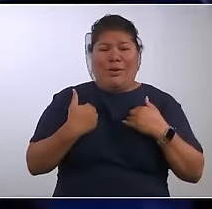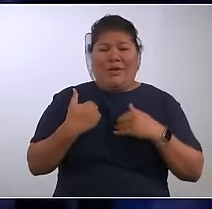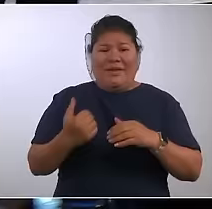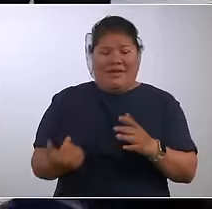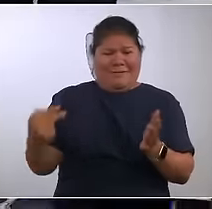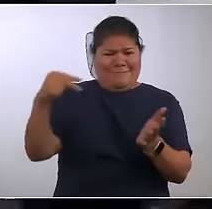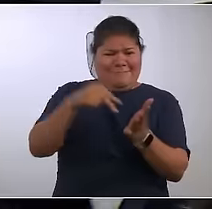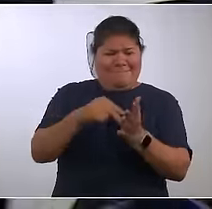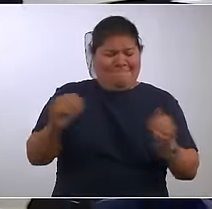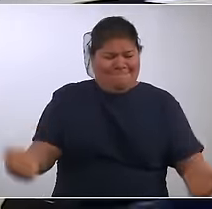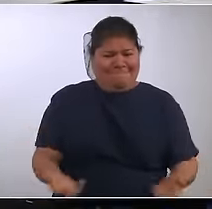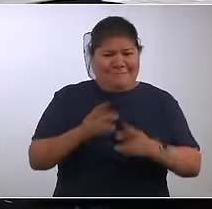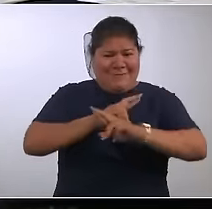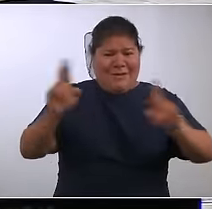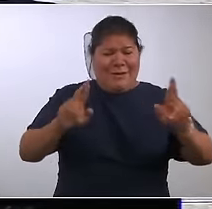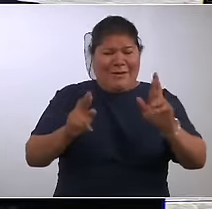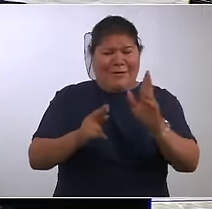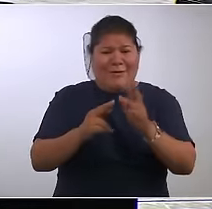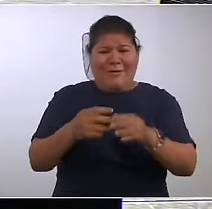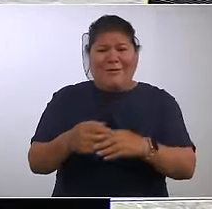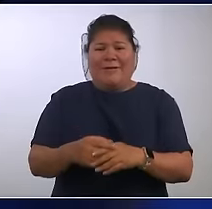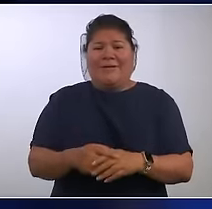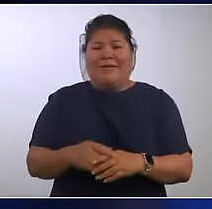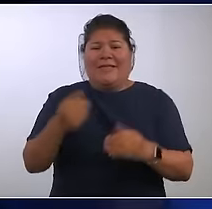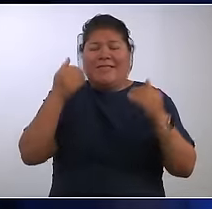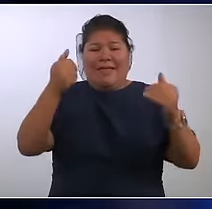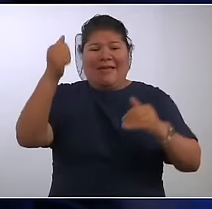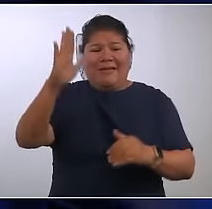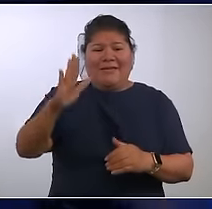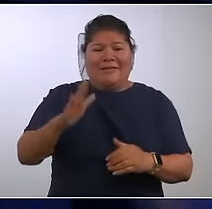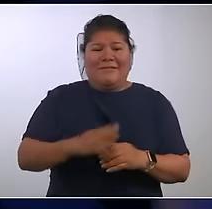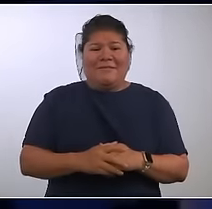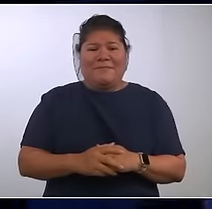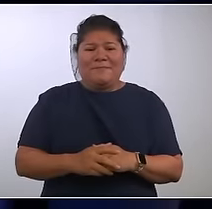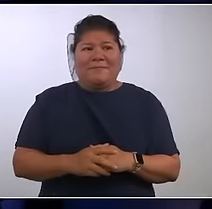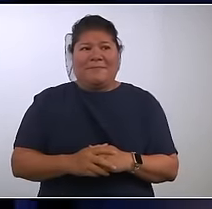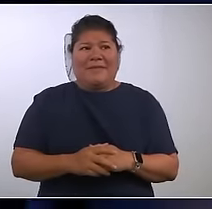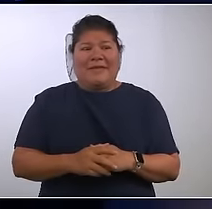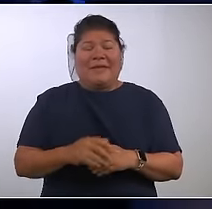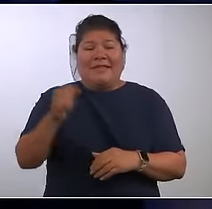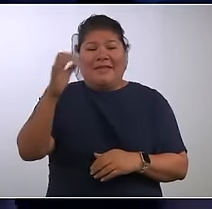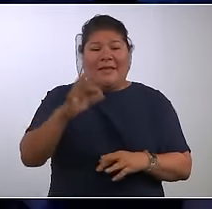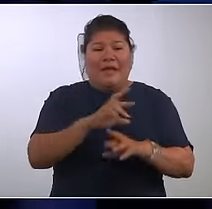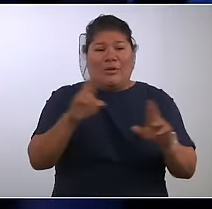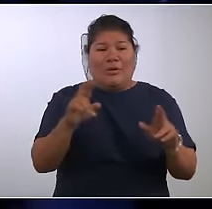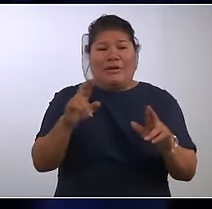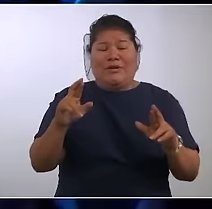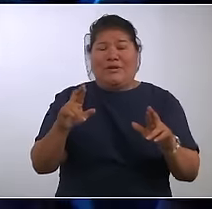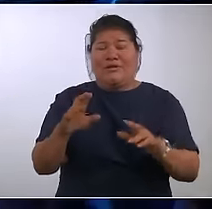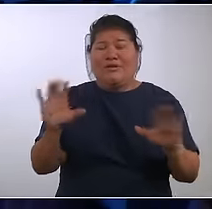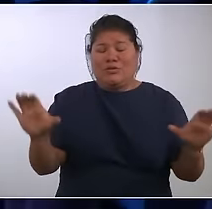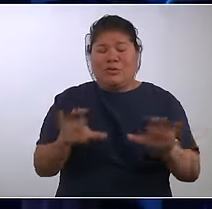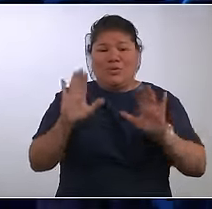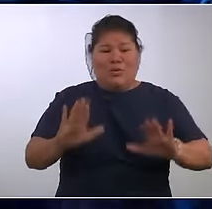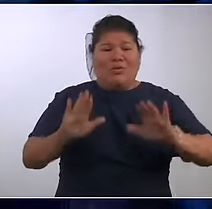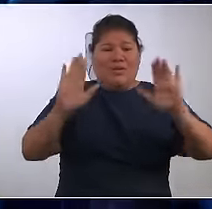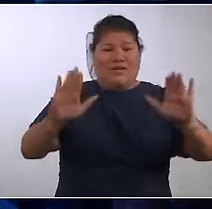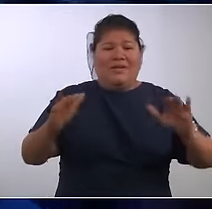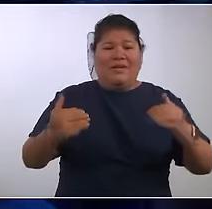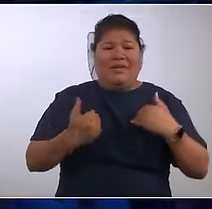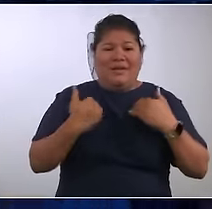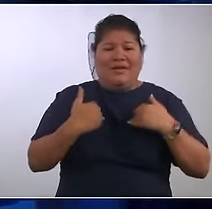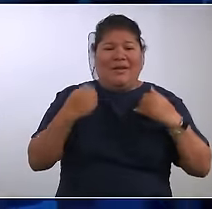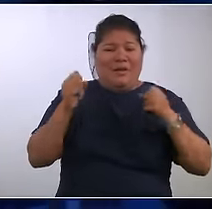levantando. Rising gracias up. A Dios God, que Dios está por hacer algo grande en la